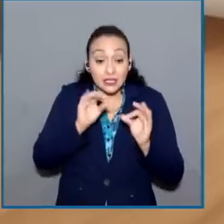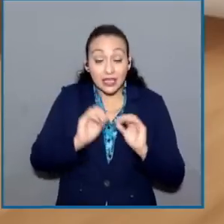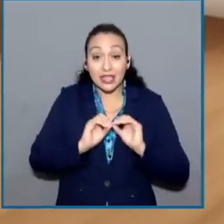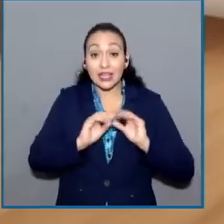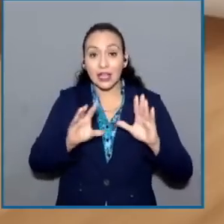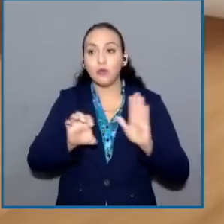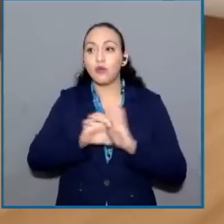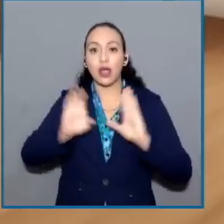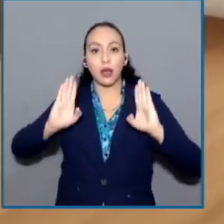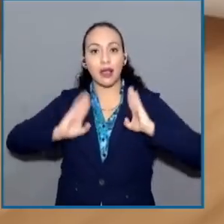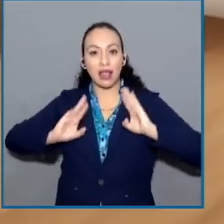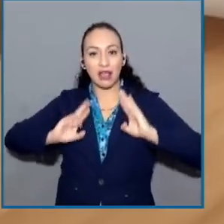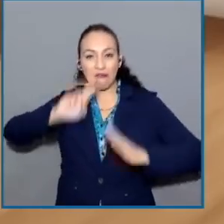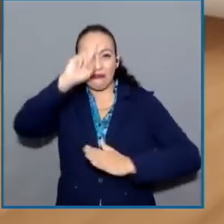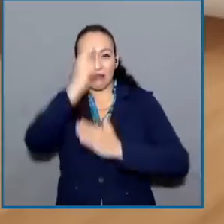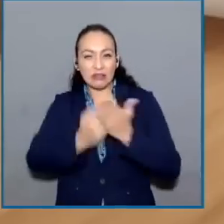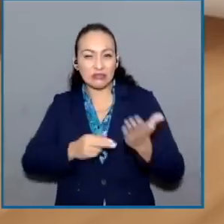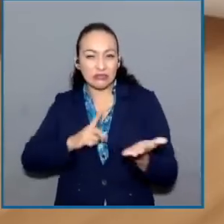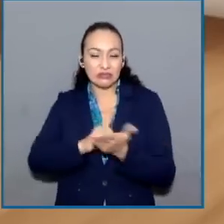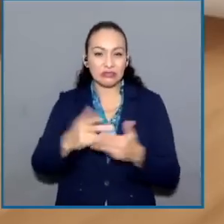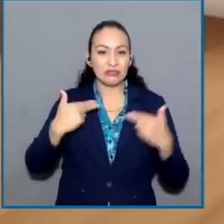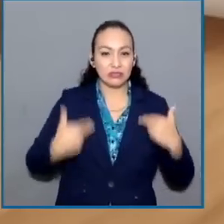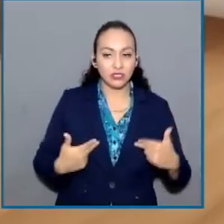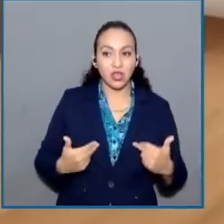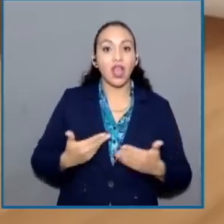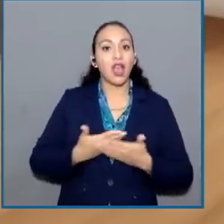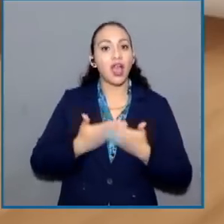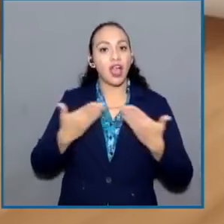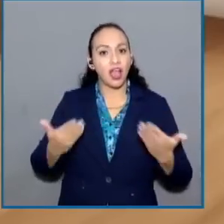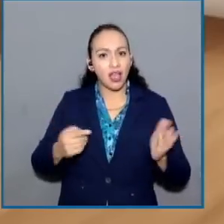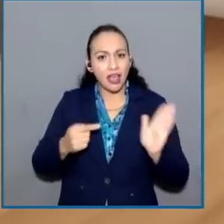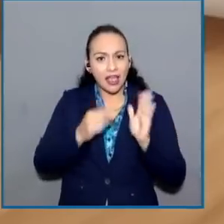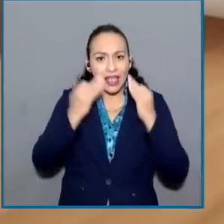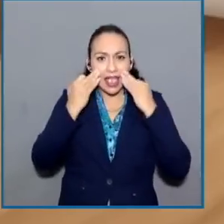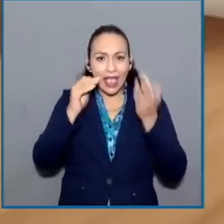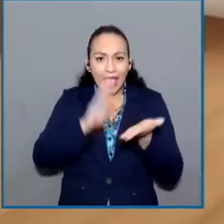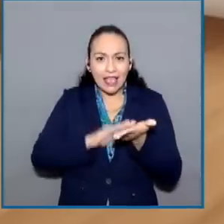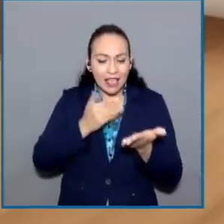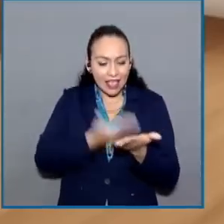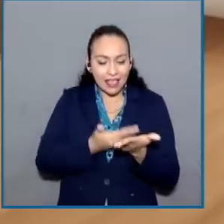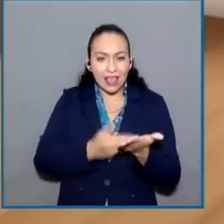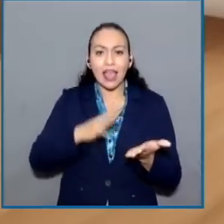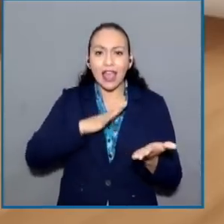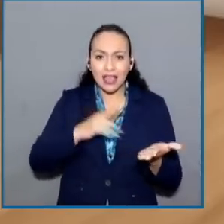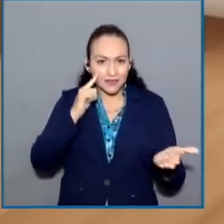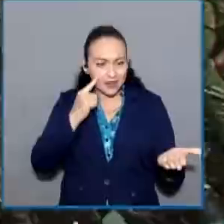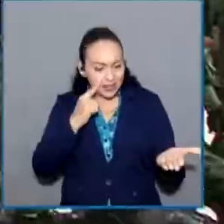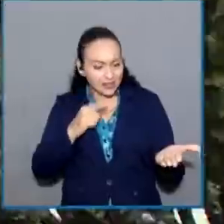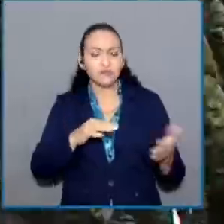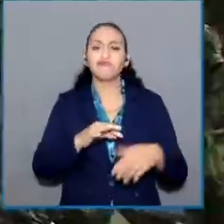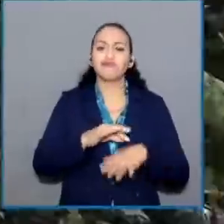se le esté dando enorme poder y presencia en diversas áreas en la actual administración.